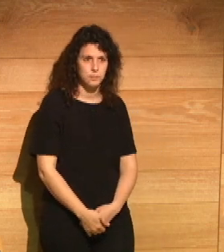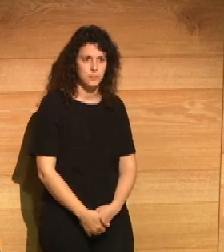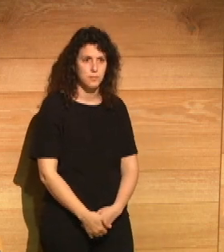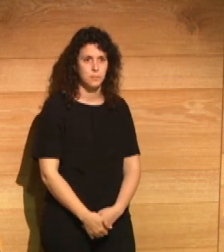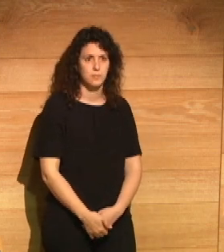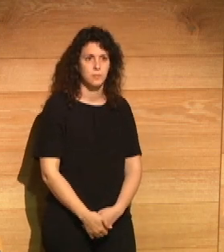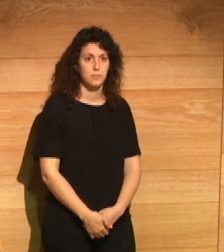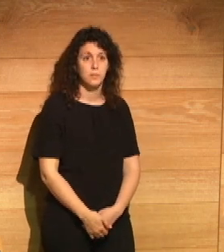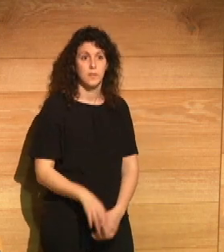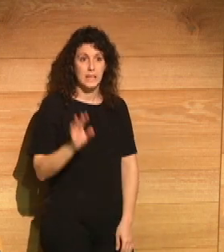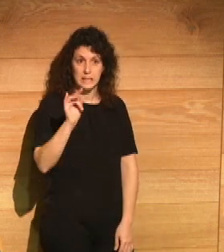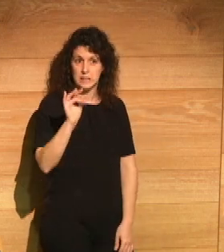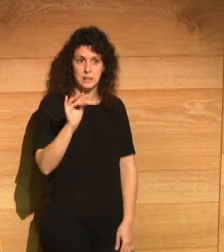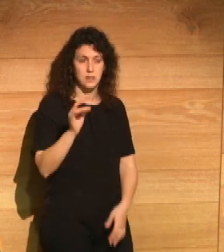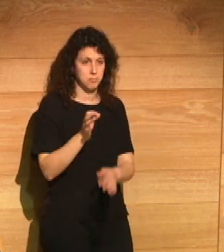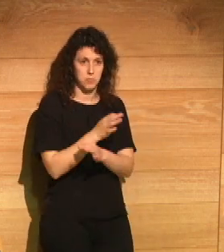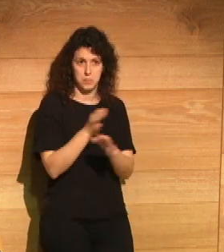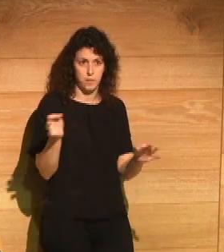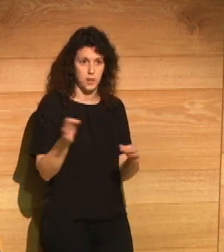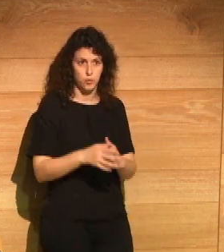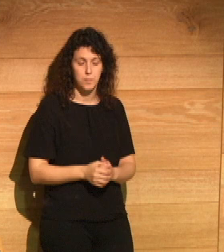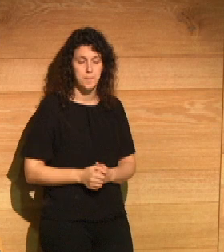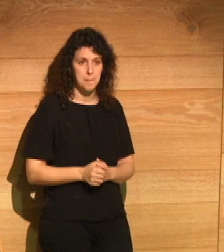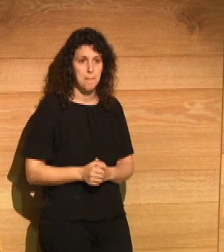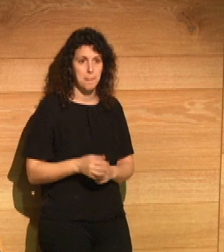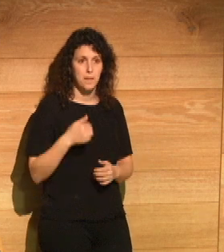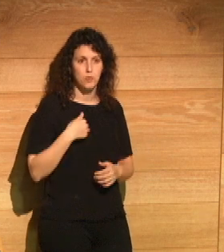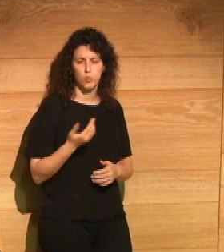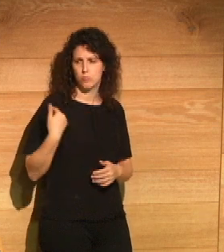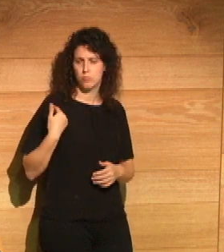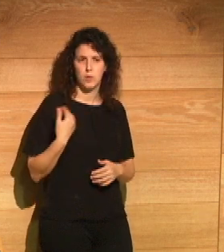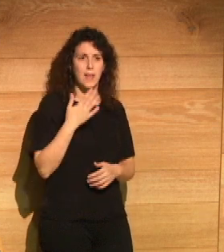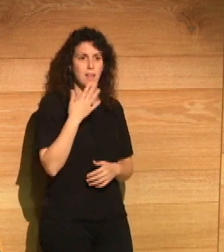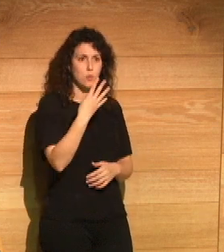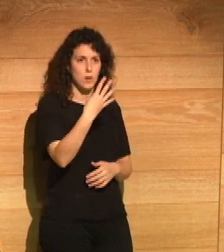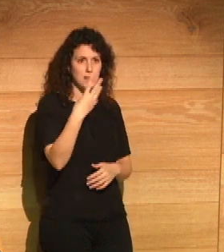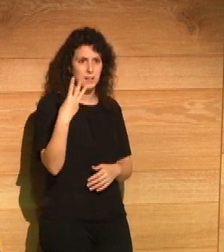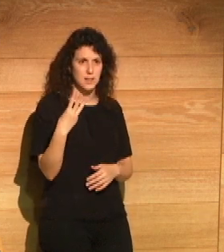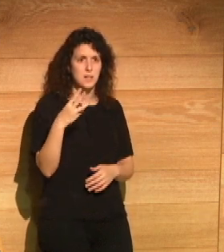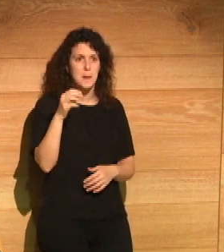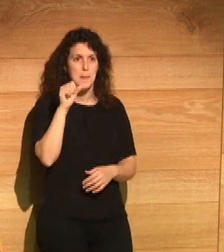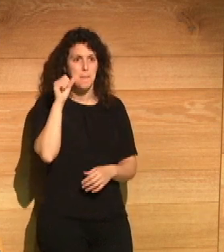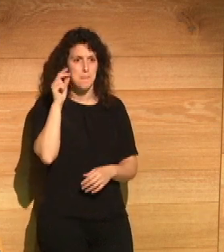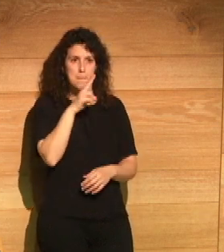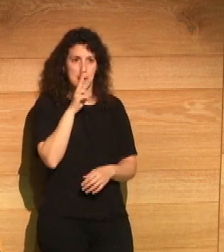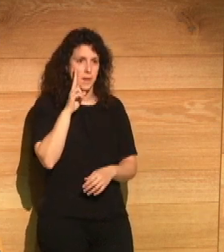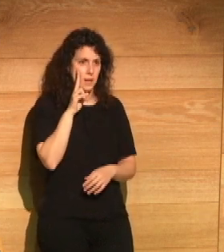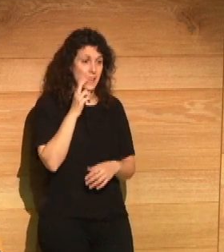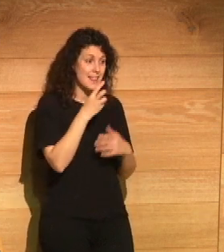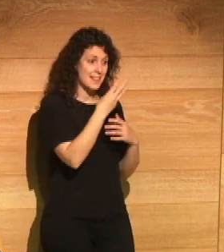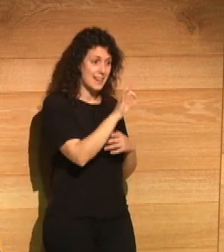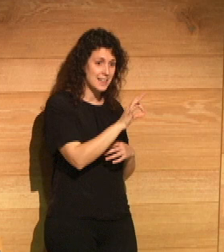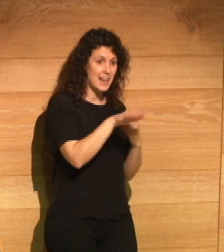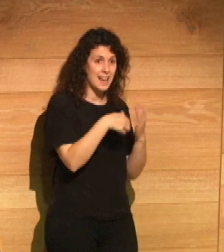Ay, así es, absolutamente, Mariana. Mira que yo fui madre a los 43 años y de los 30 a los 39, que